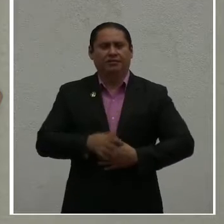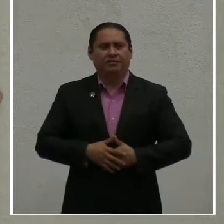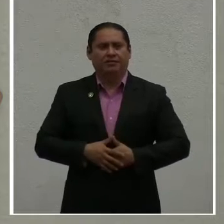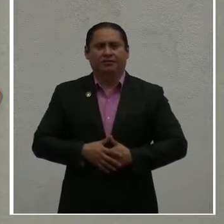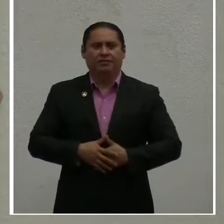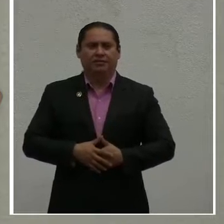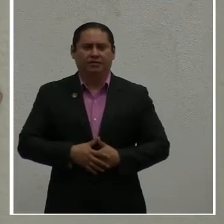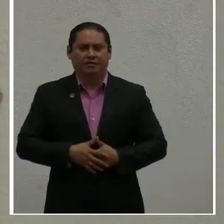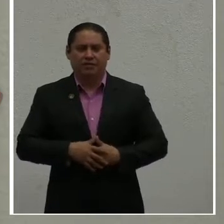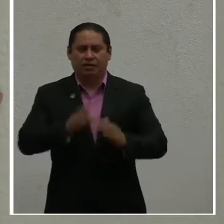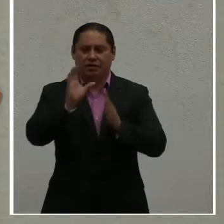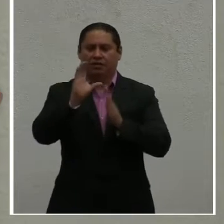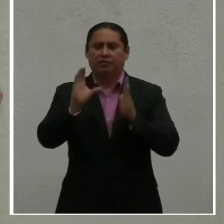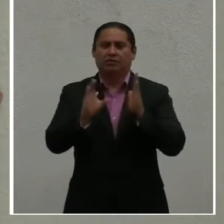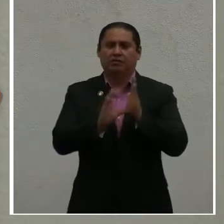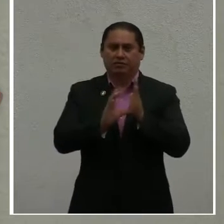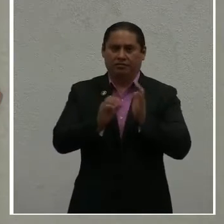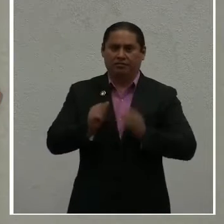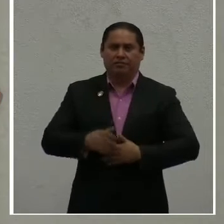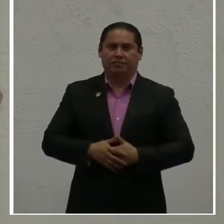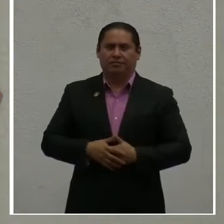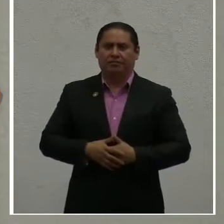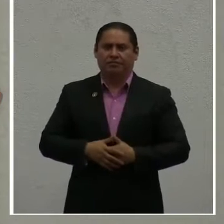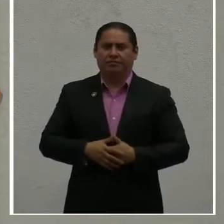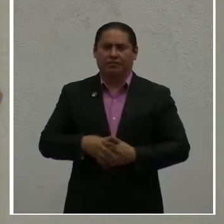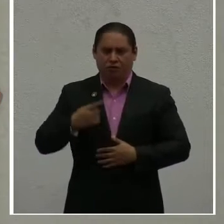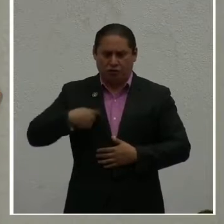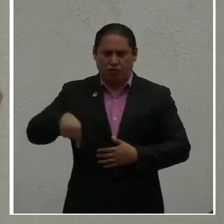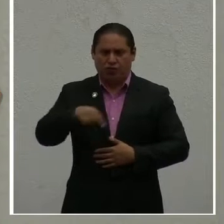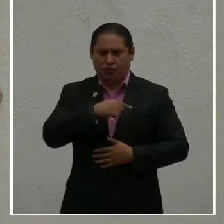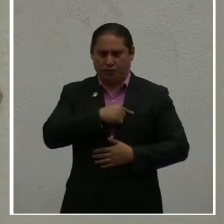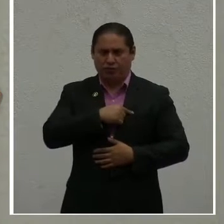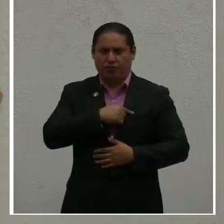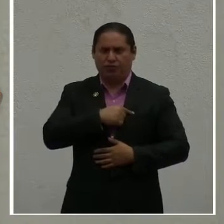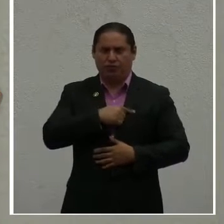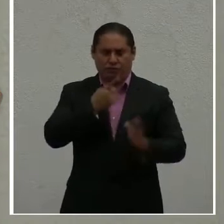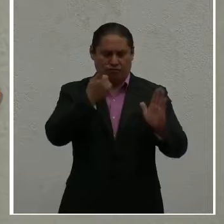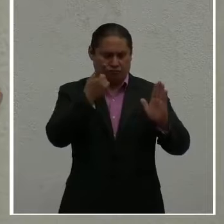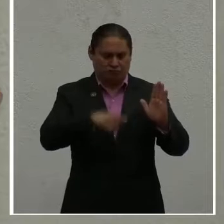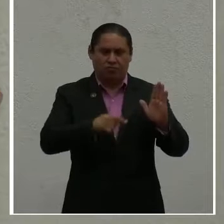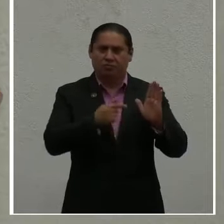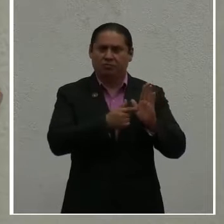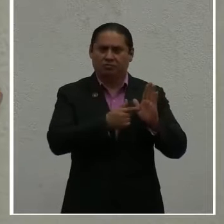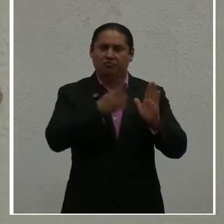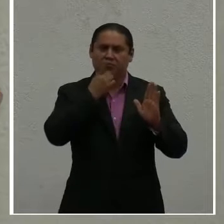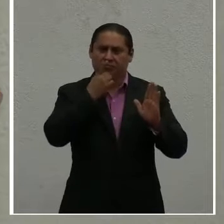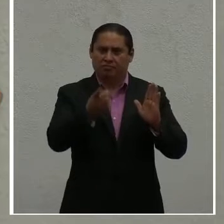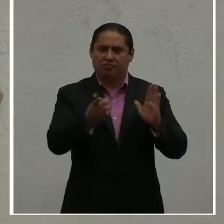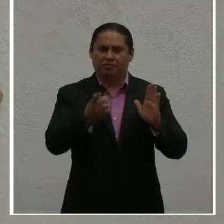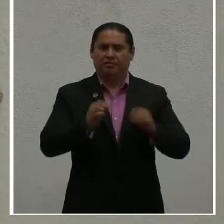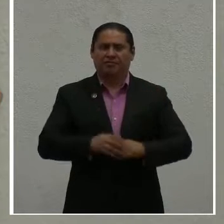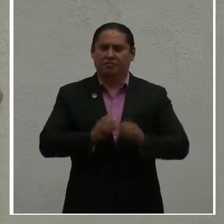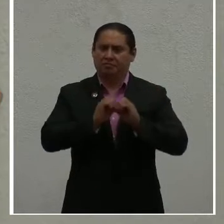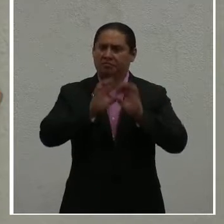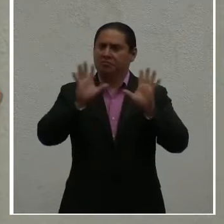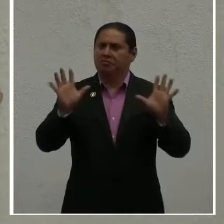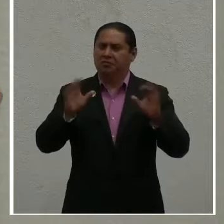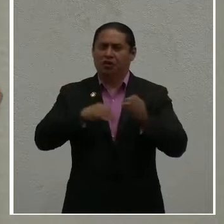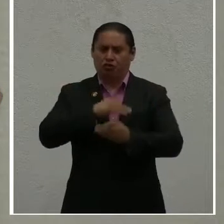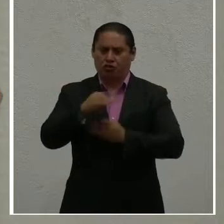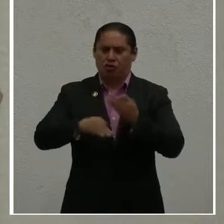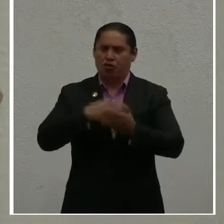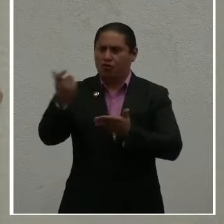La Constitución, que es nuestra Carta Magna, especifica claramente que todas las